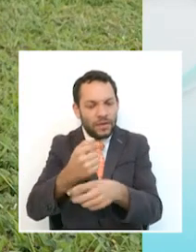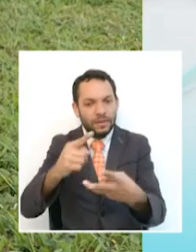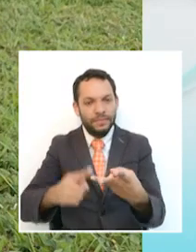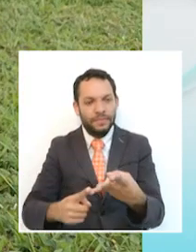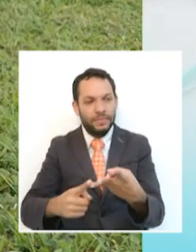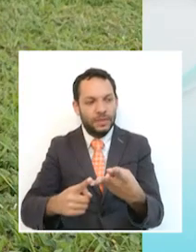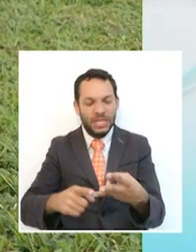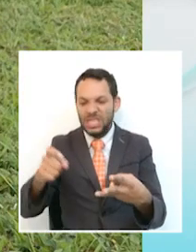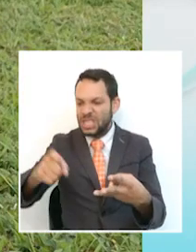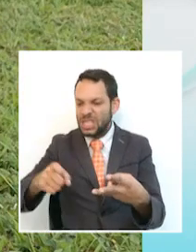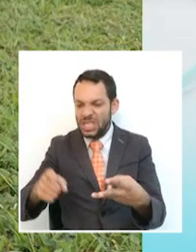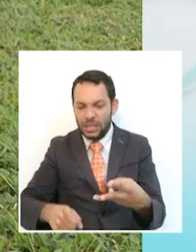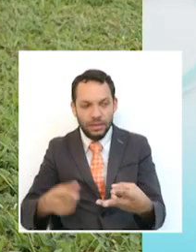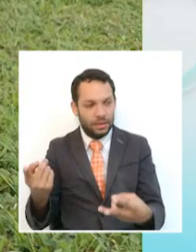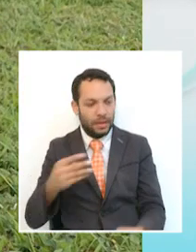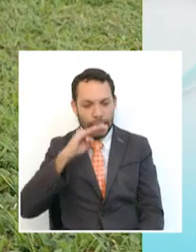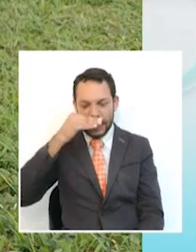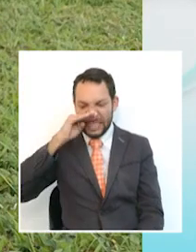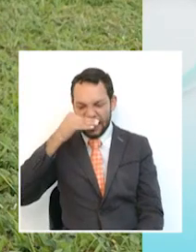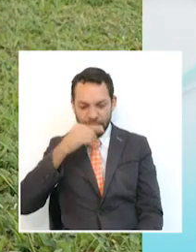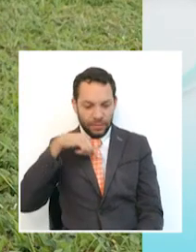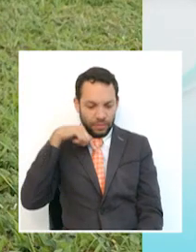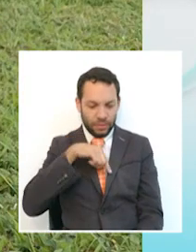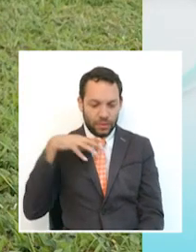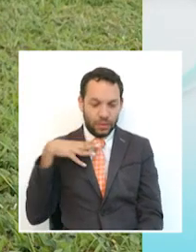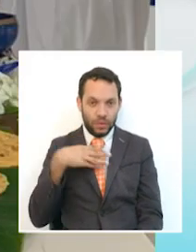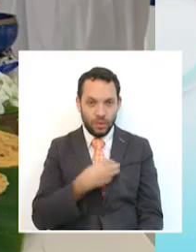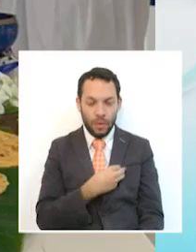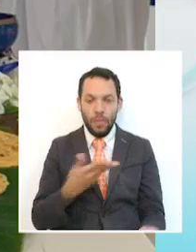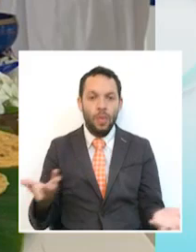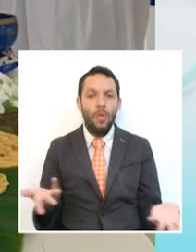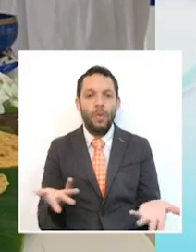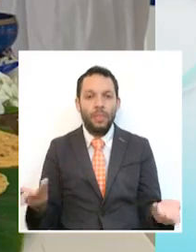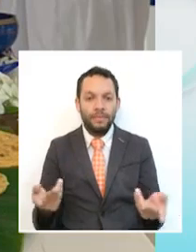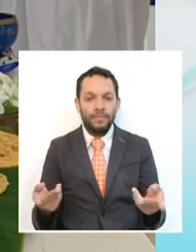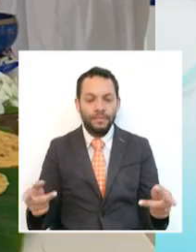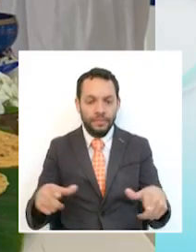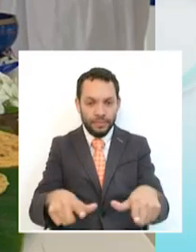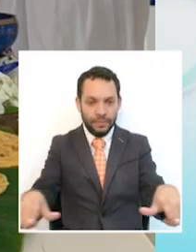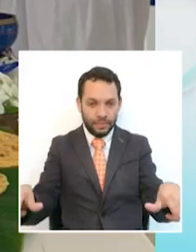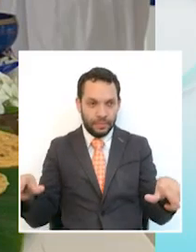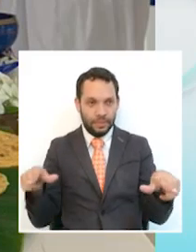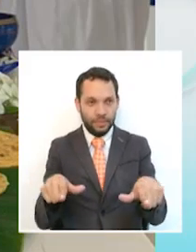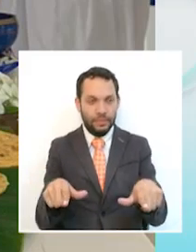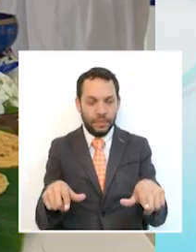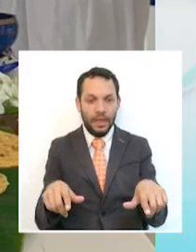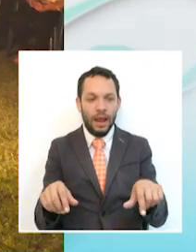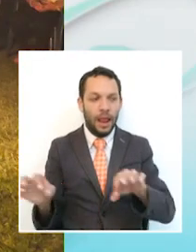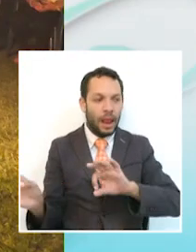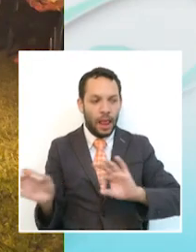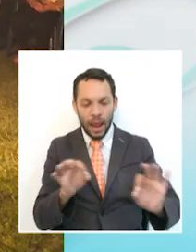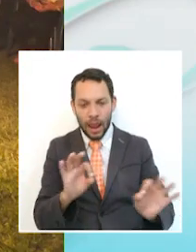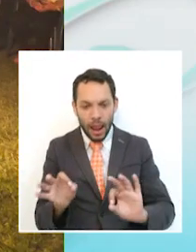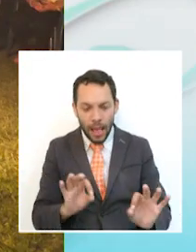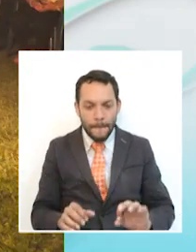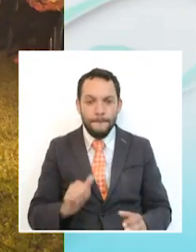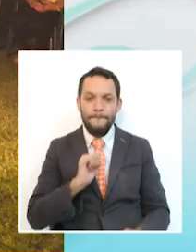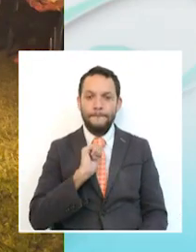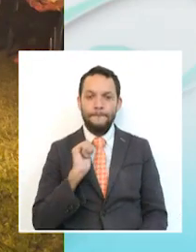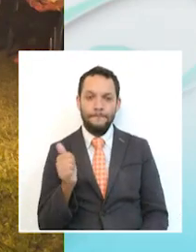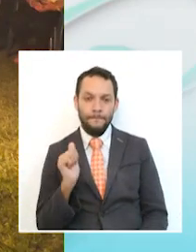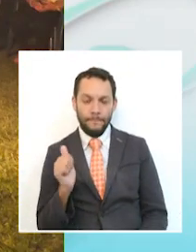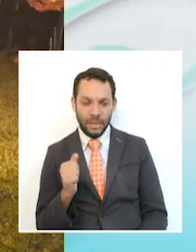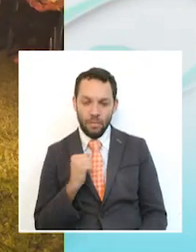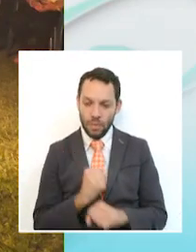vitalizar se hay una terapia que hacemos en el domo de la última para manejar el tema de los chakras que ustedes mismos a través de un